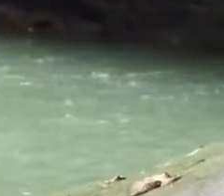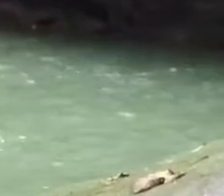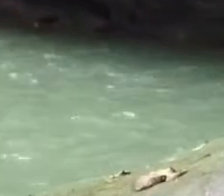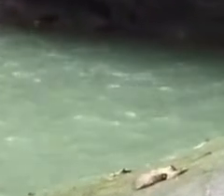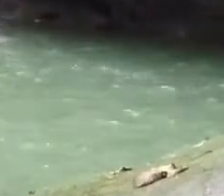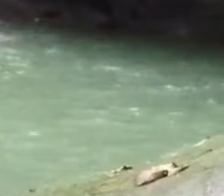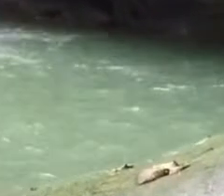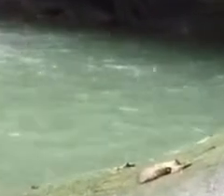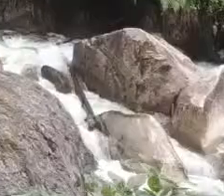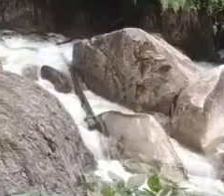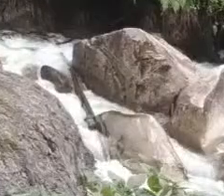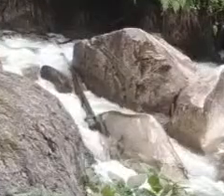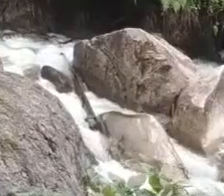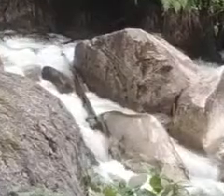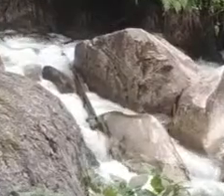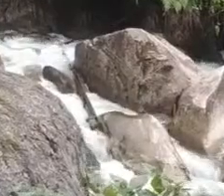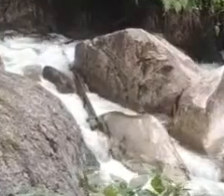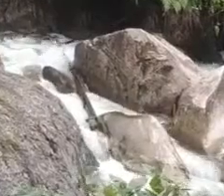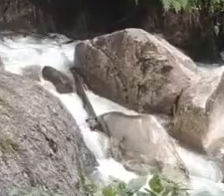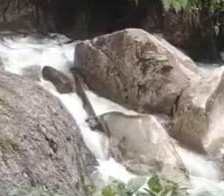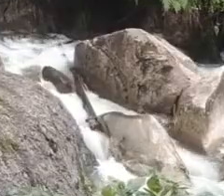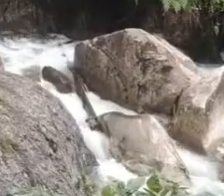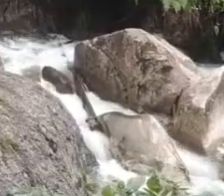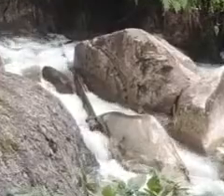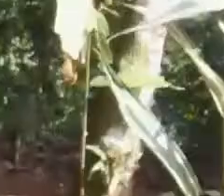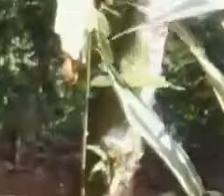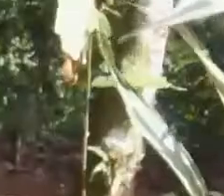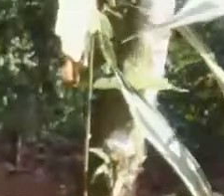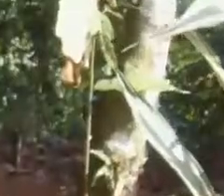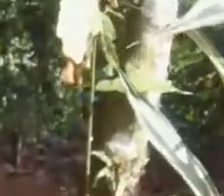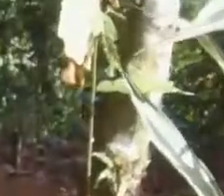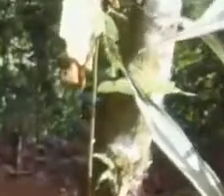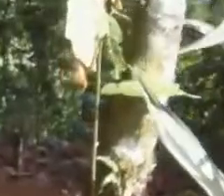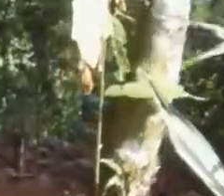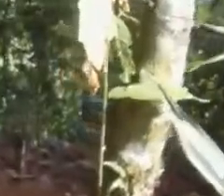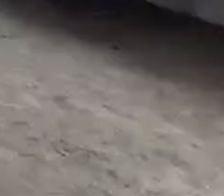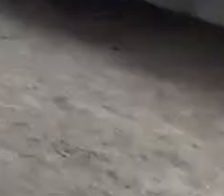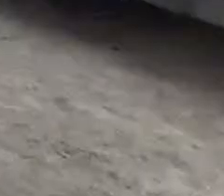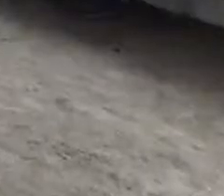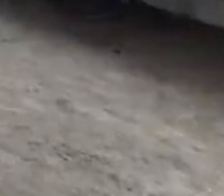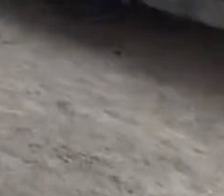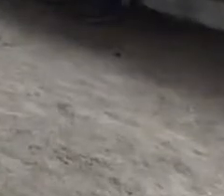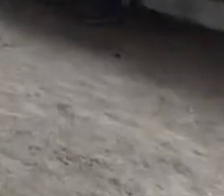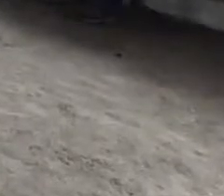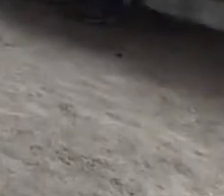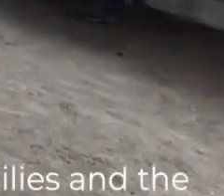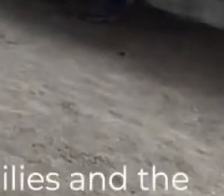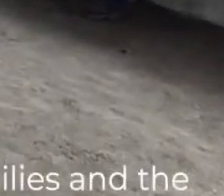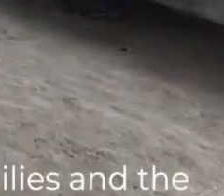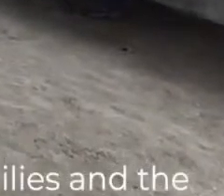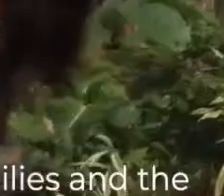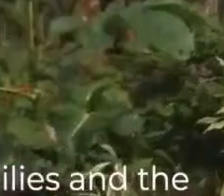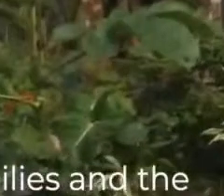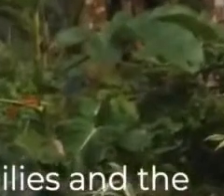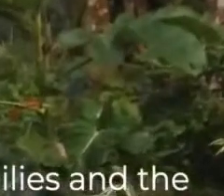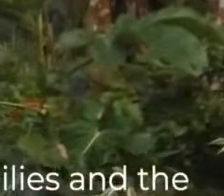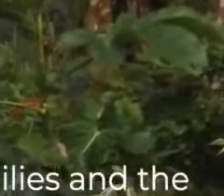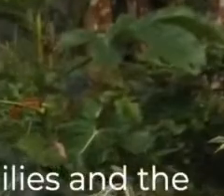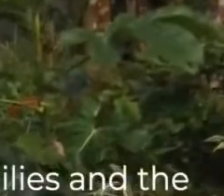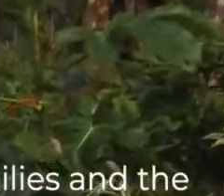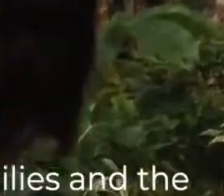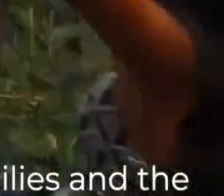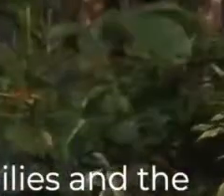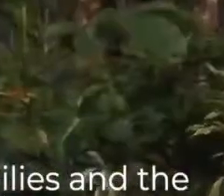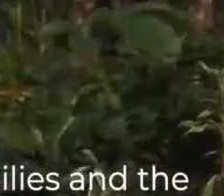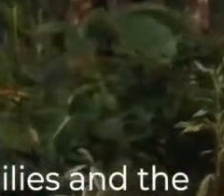un ejemplo que aquí en Napo se ha dado muy bien y que estamos trabajando para escalar. Los visitantes pueden